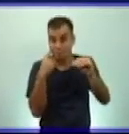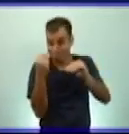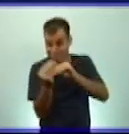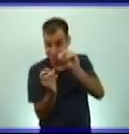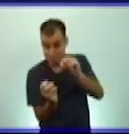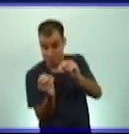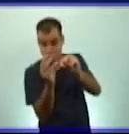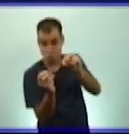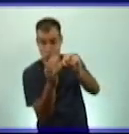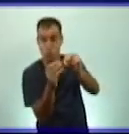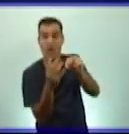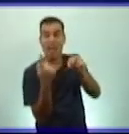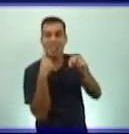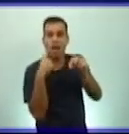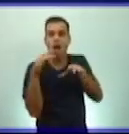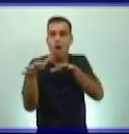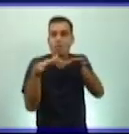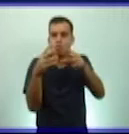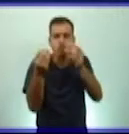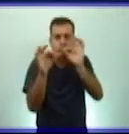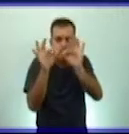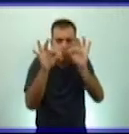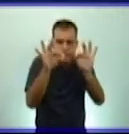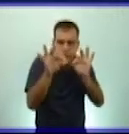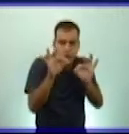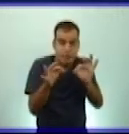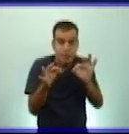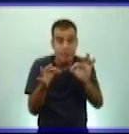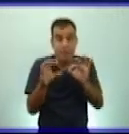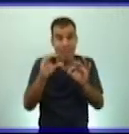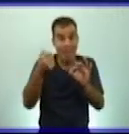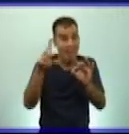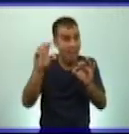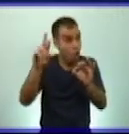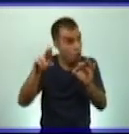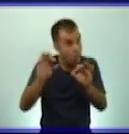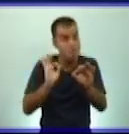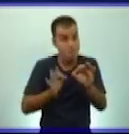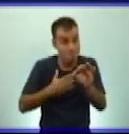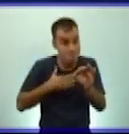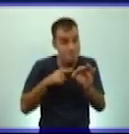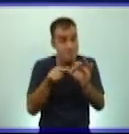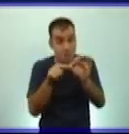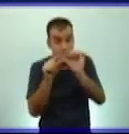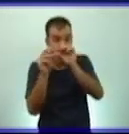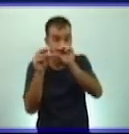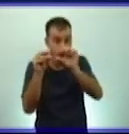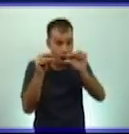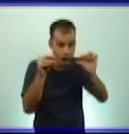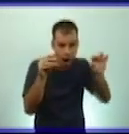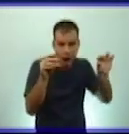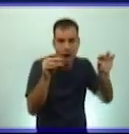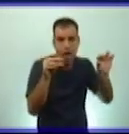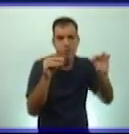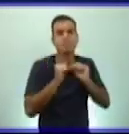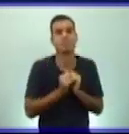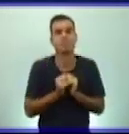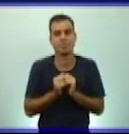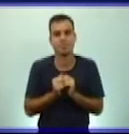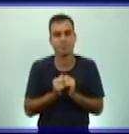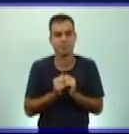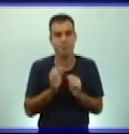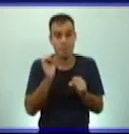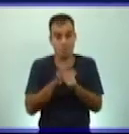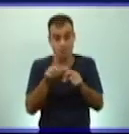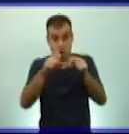sabemos, es el movimiento de partículas del extremo donde estamos dando el calor a el otro extremo donde tenemos